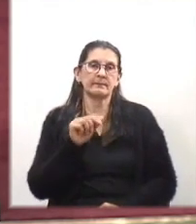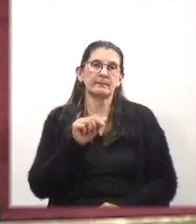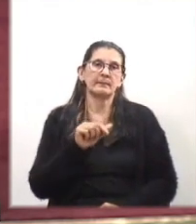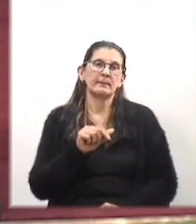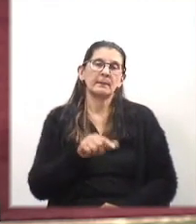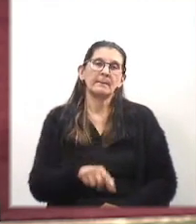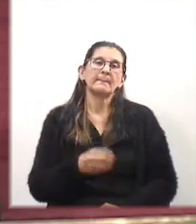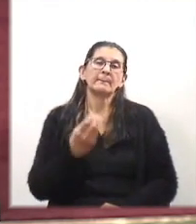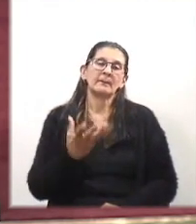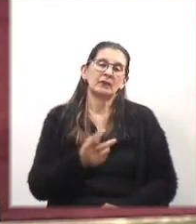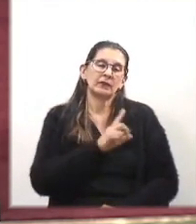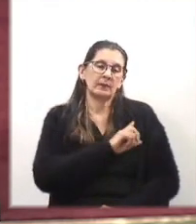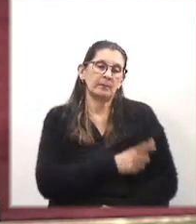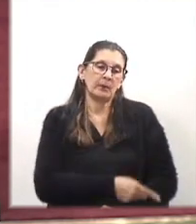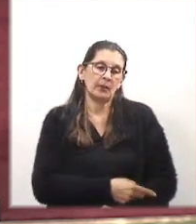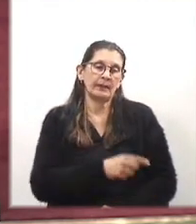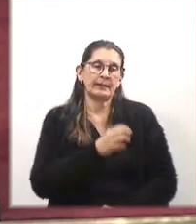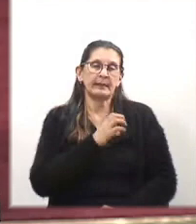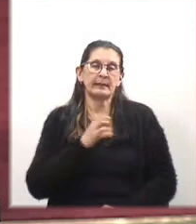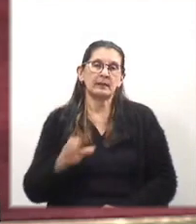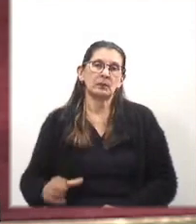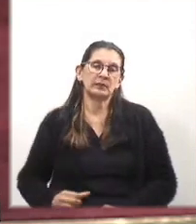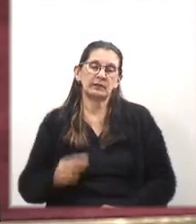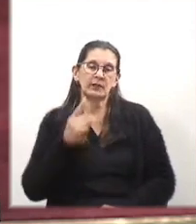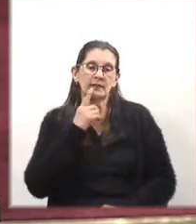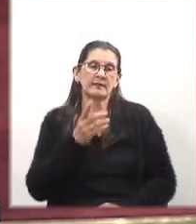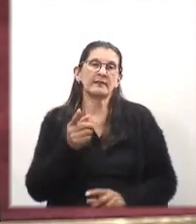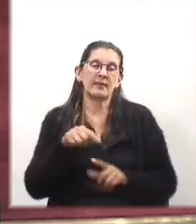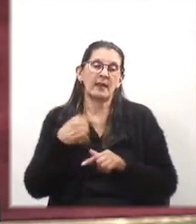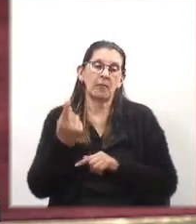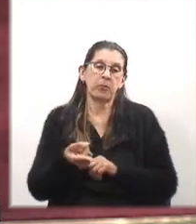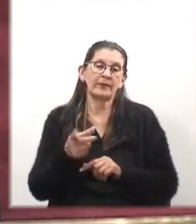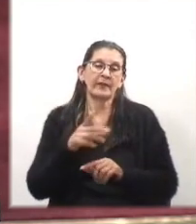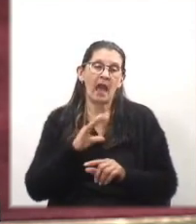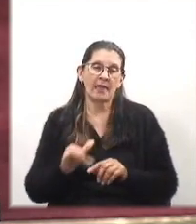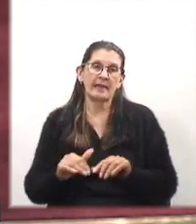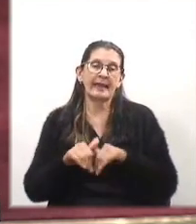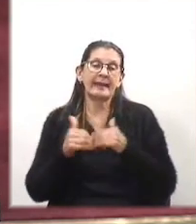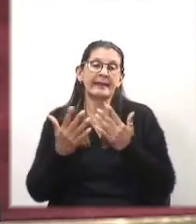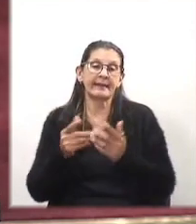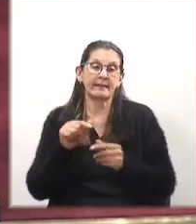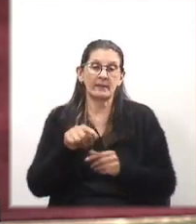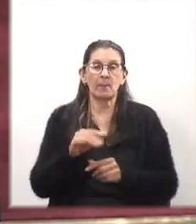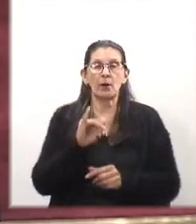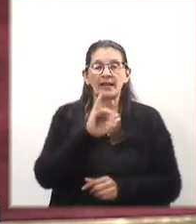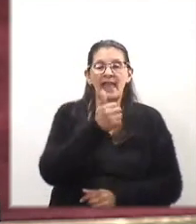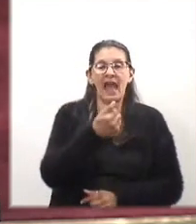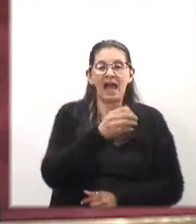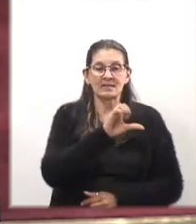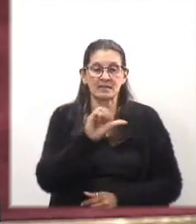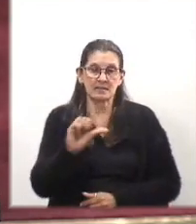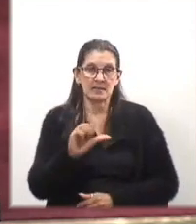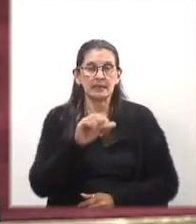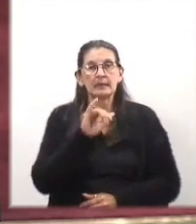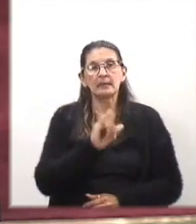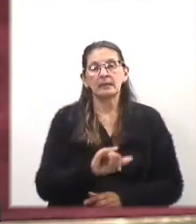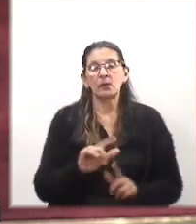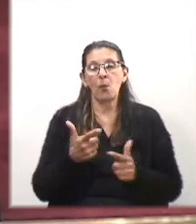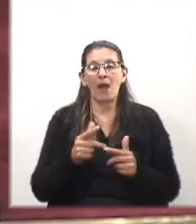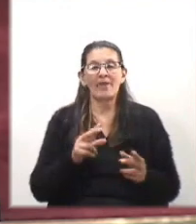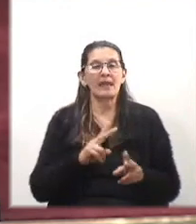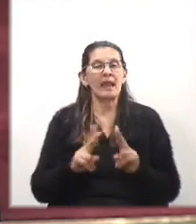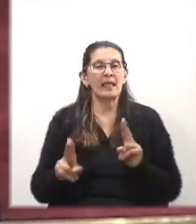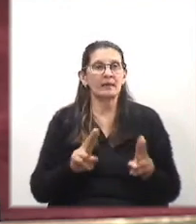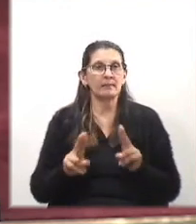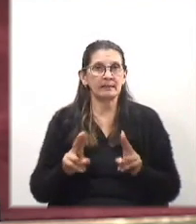Advertimos que el Poder Ejecutivo pretende gravar a las jubilaciones y pensiones, que ya están gravadas por el IAS y sin límite de tiempo,